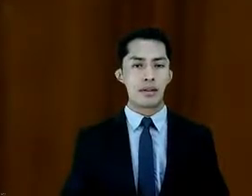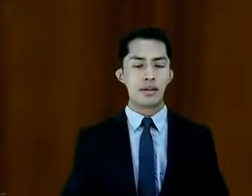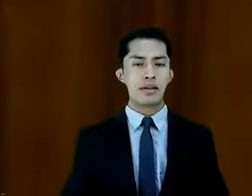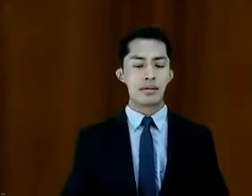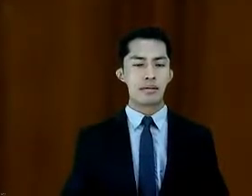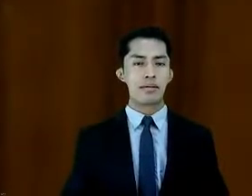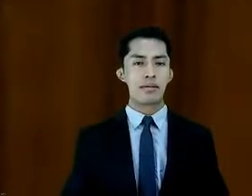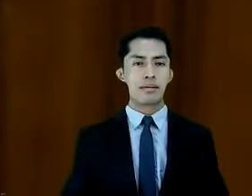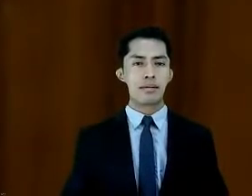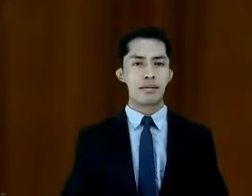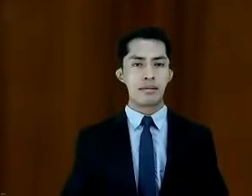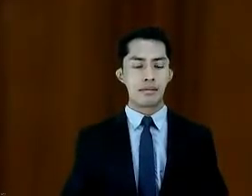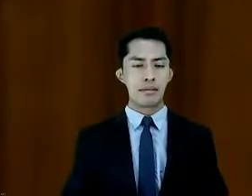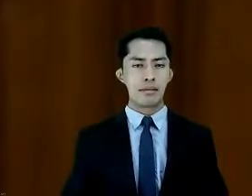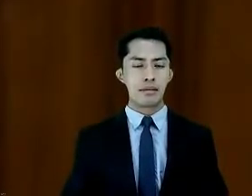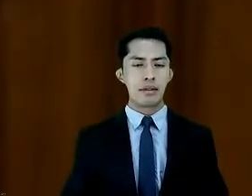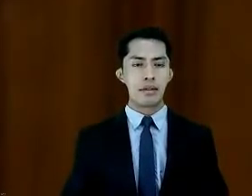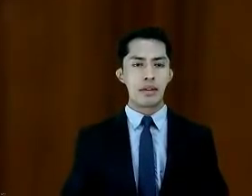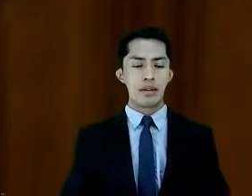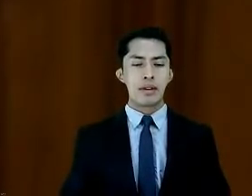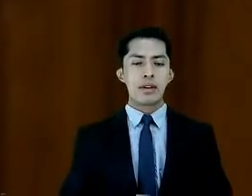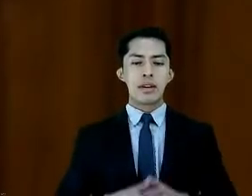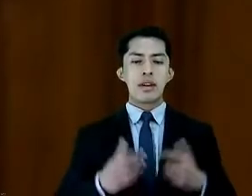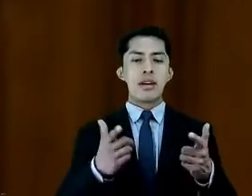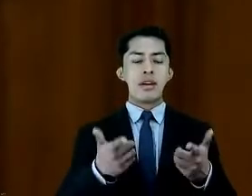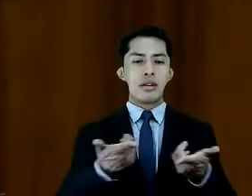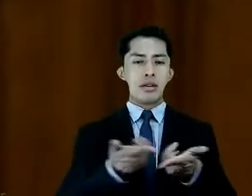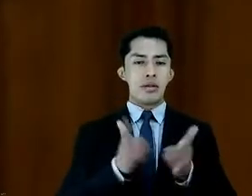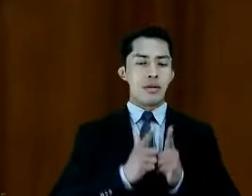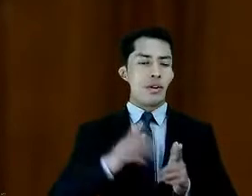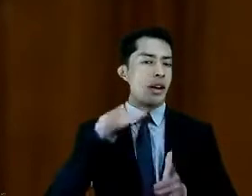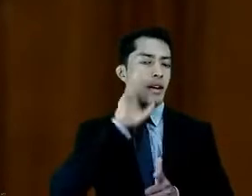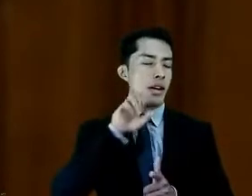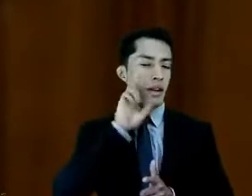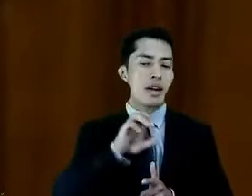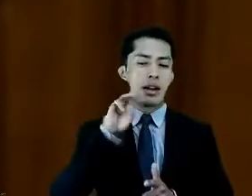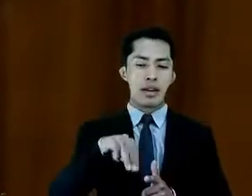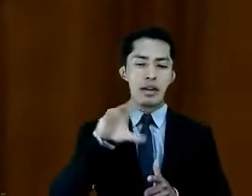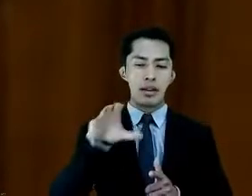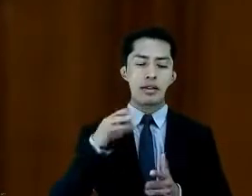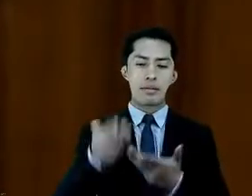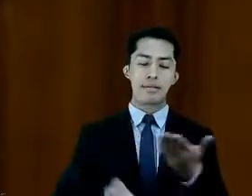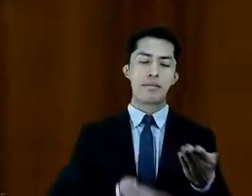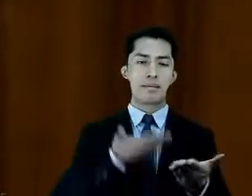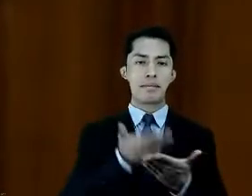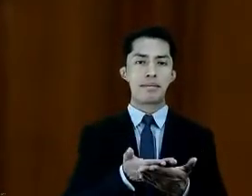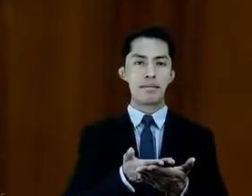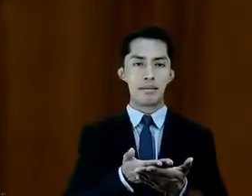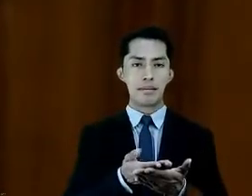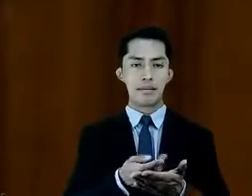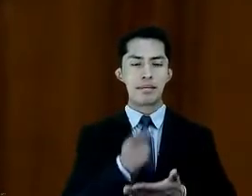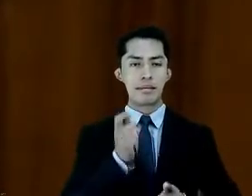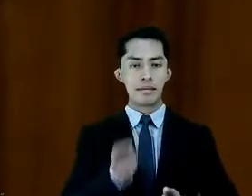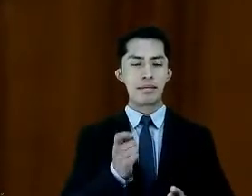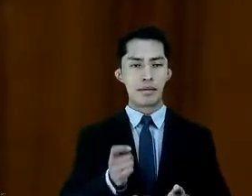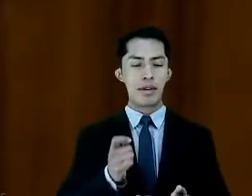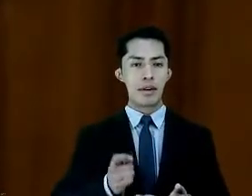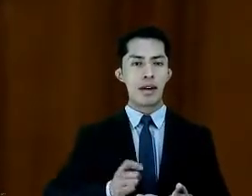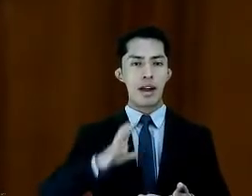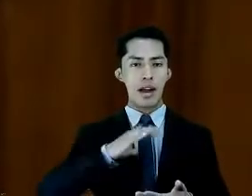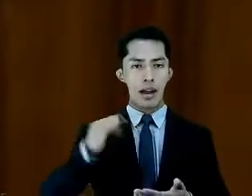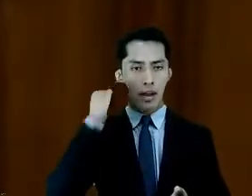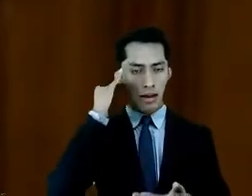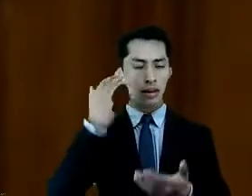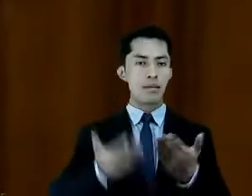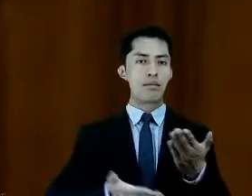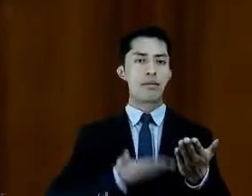Venimos como bancada naranja a presentar la siguiente